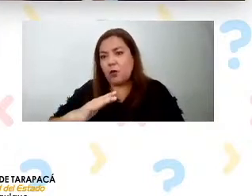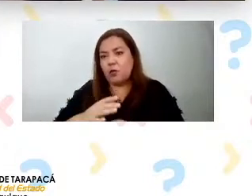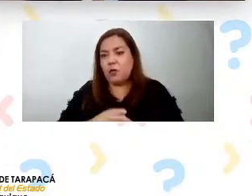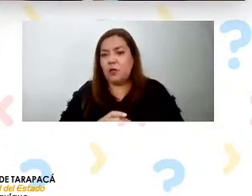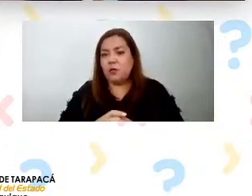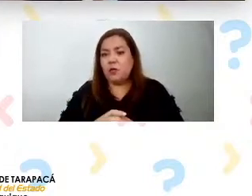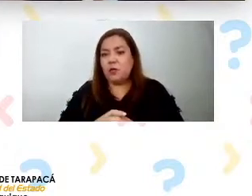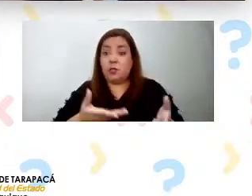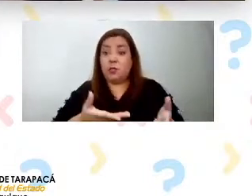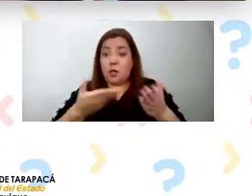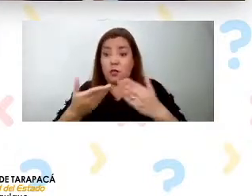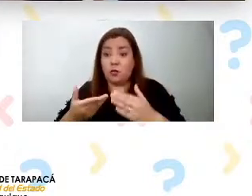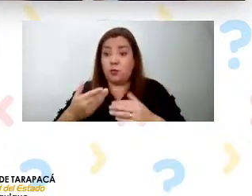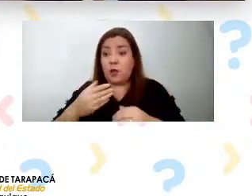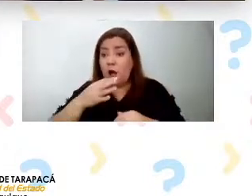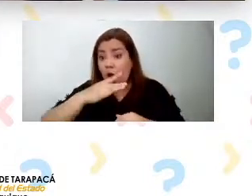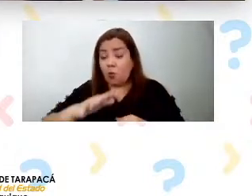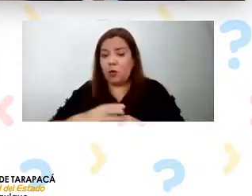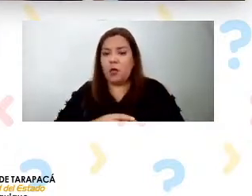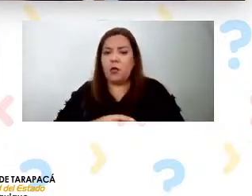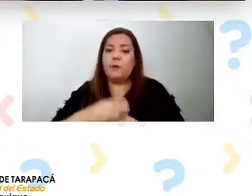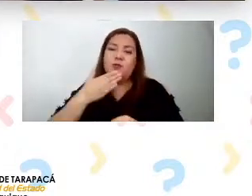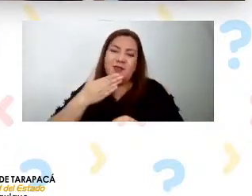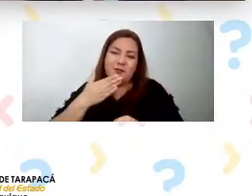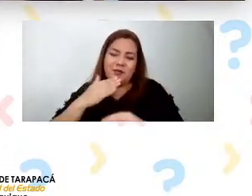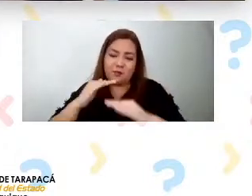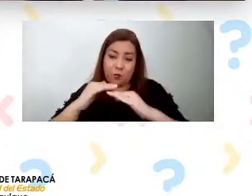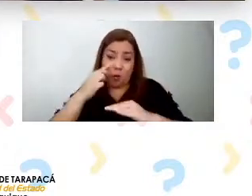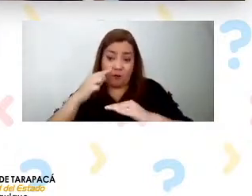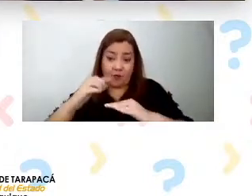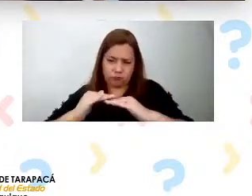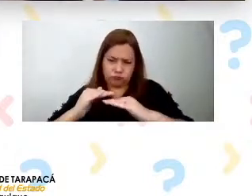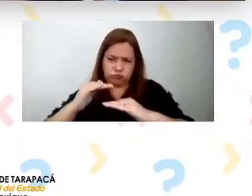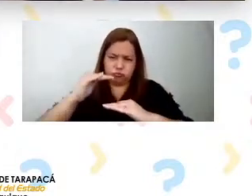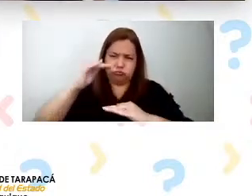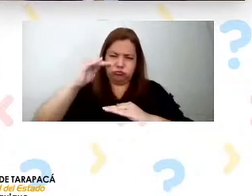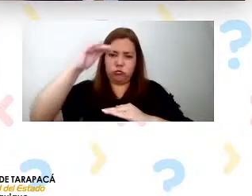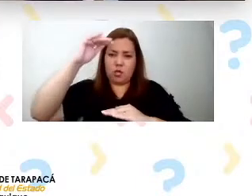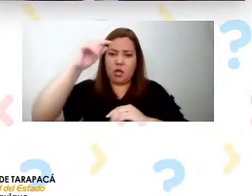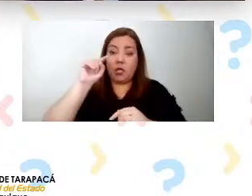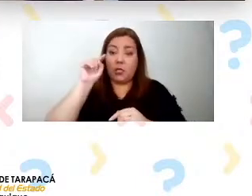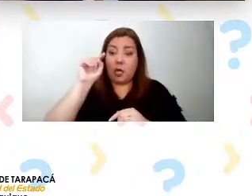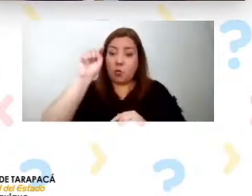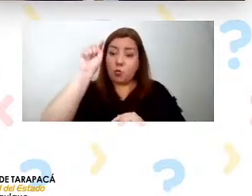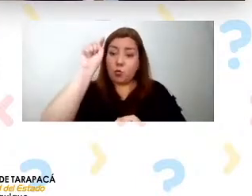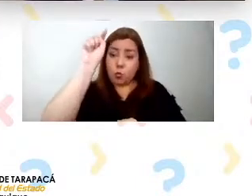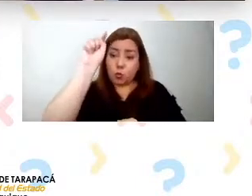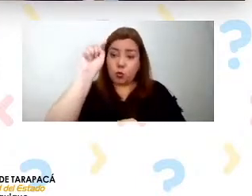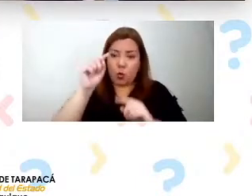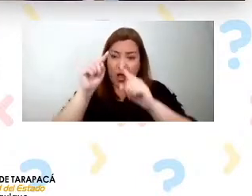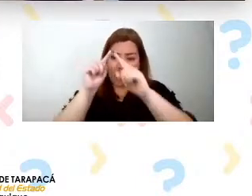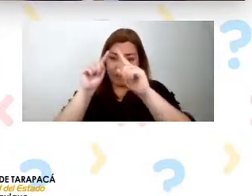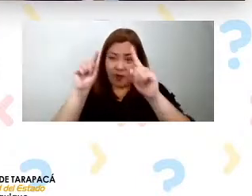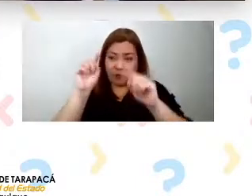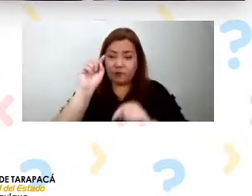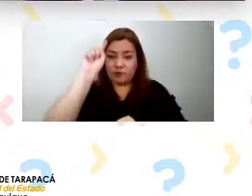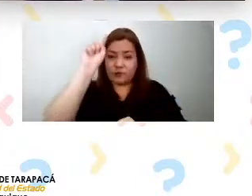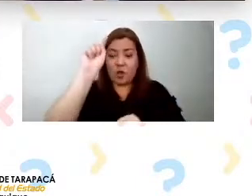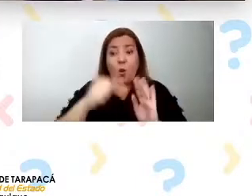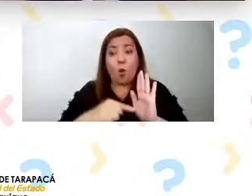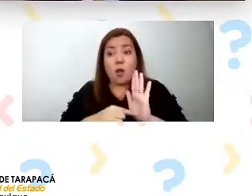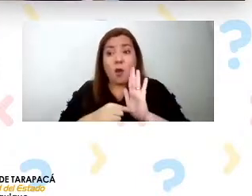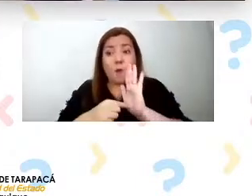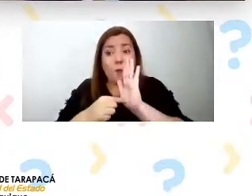agua potable, y también podemos ver, ¿no es cierto?, visualizar, aquí hay un punto, unas muestras de agua que son 3